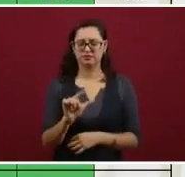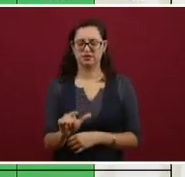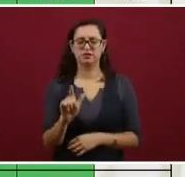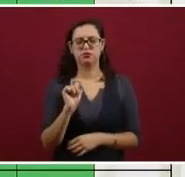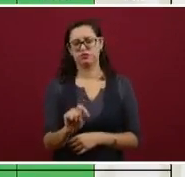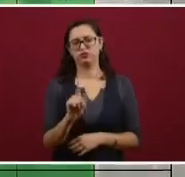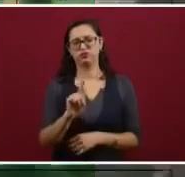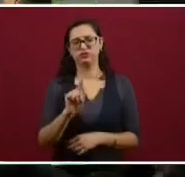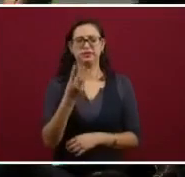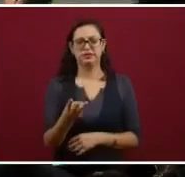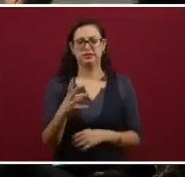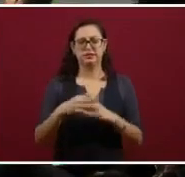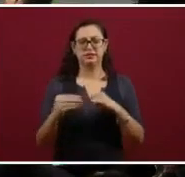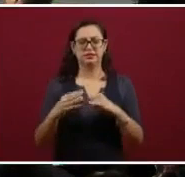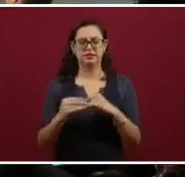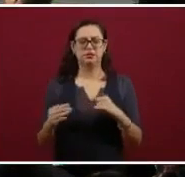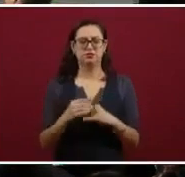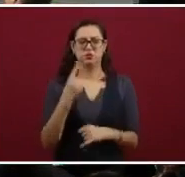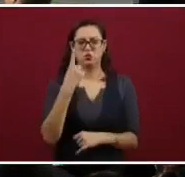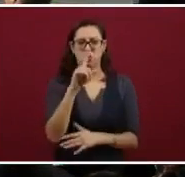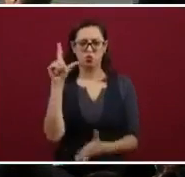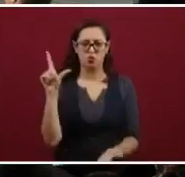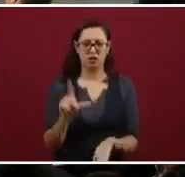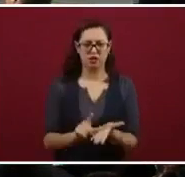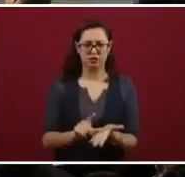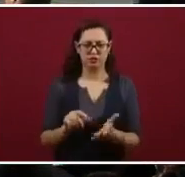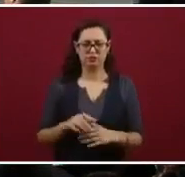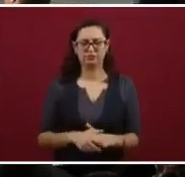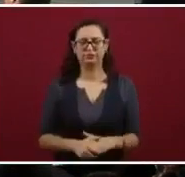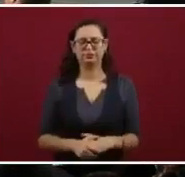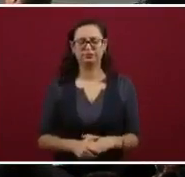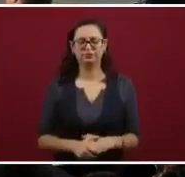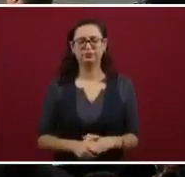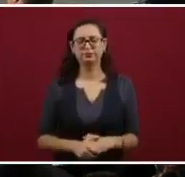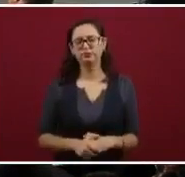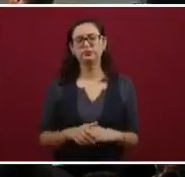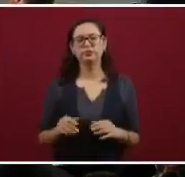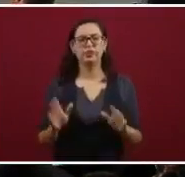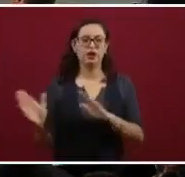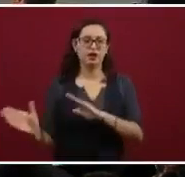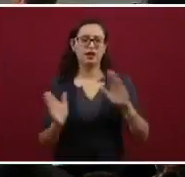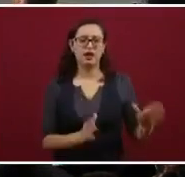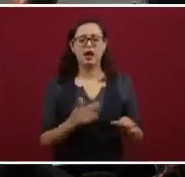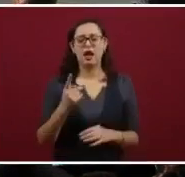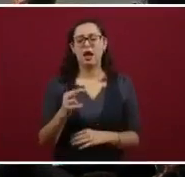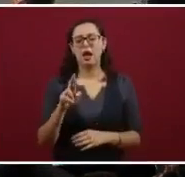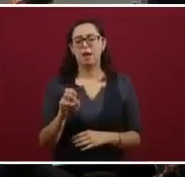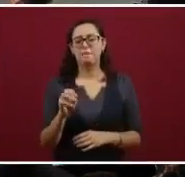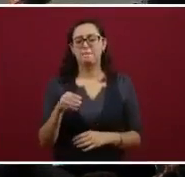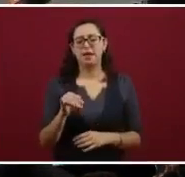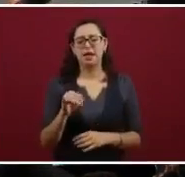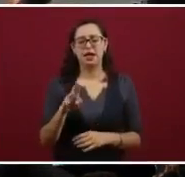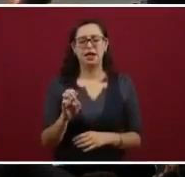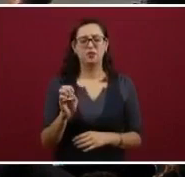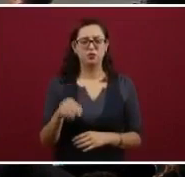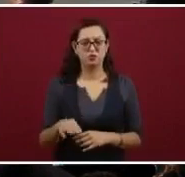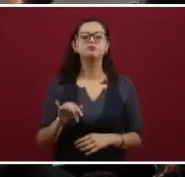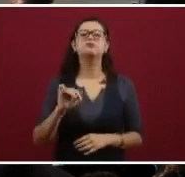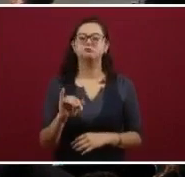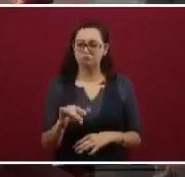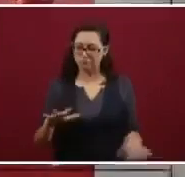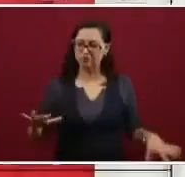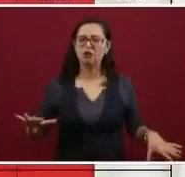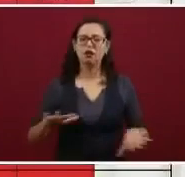73 centavos por litro. En el caso de la gasolina premium, sí hay una variación con respecto a la semana